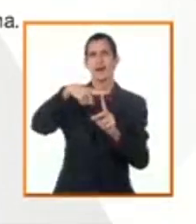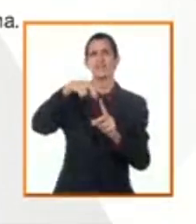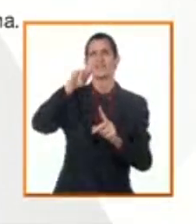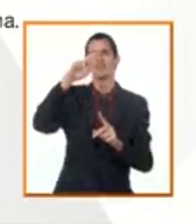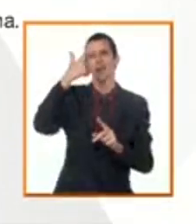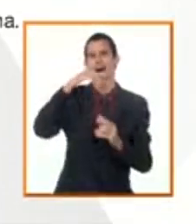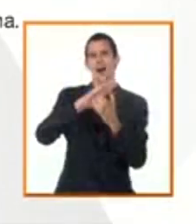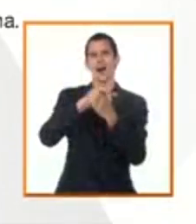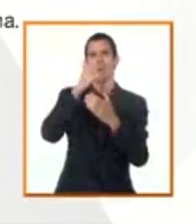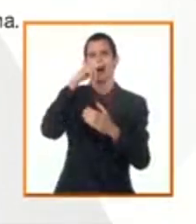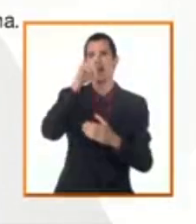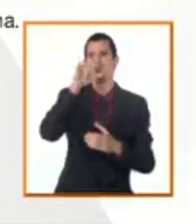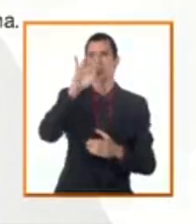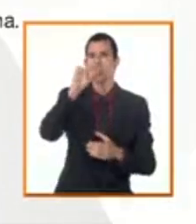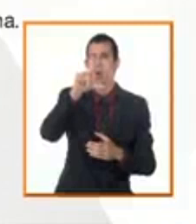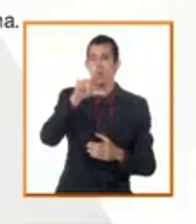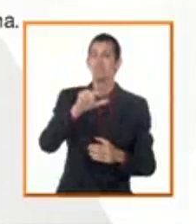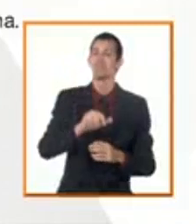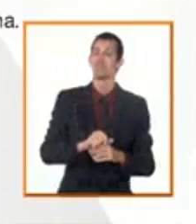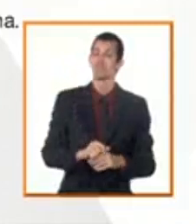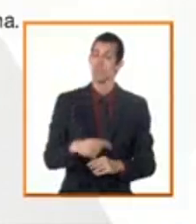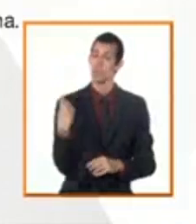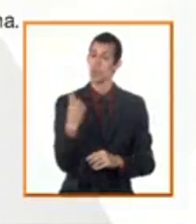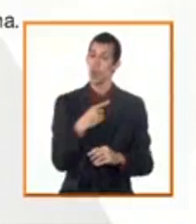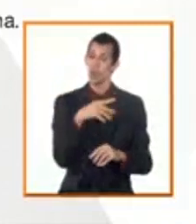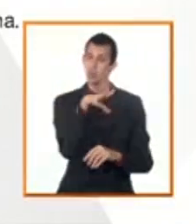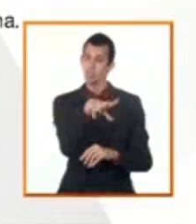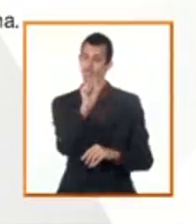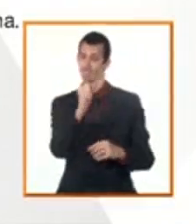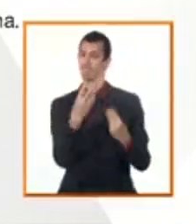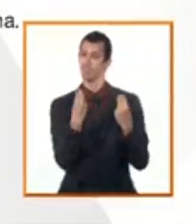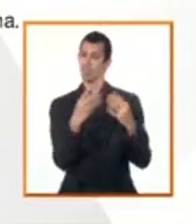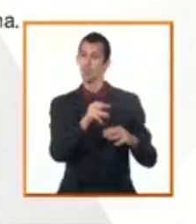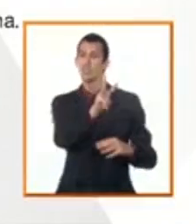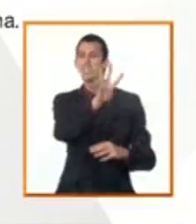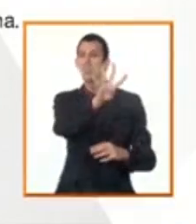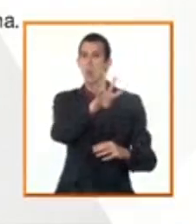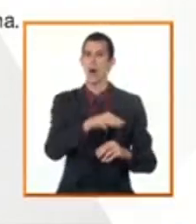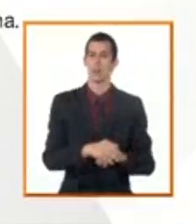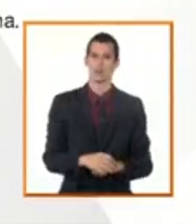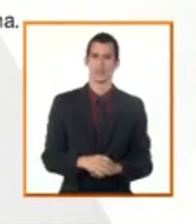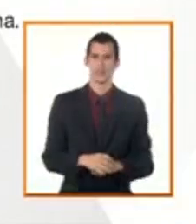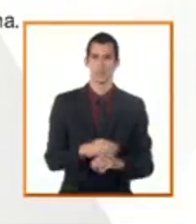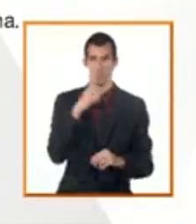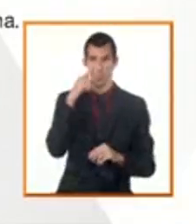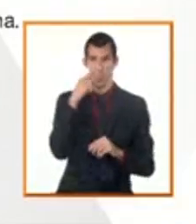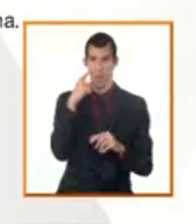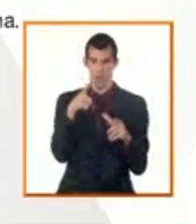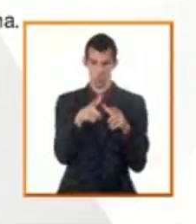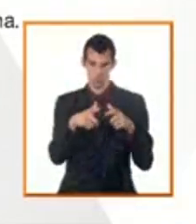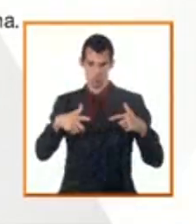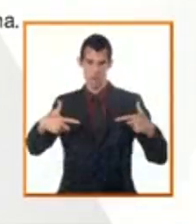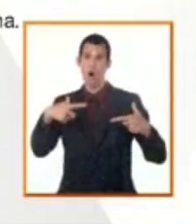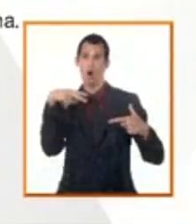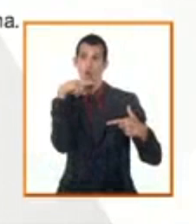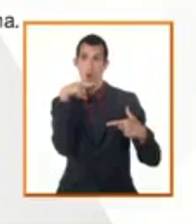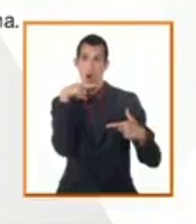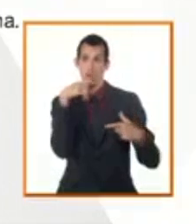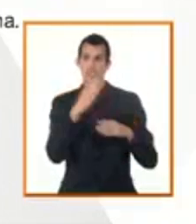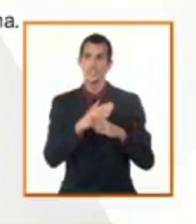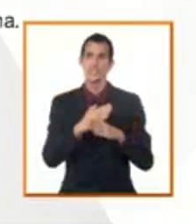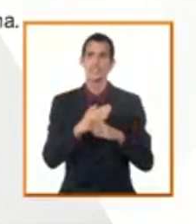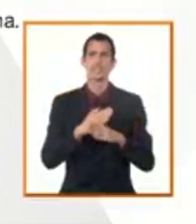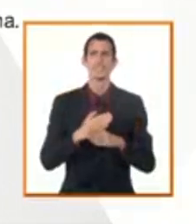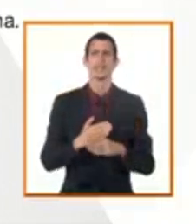droga. 37.000 tabletas. La importante cifra que aparece ahí en pantalla, que tiene con más de 37.000 tabletas,